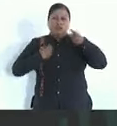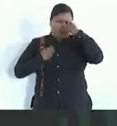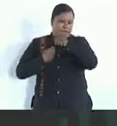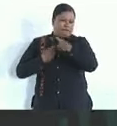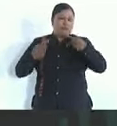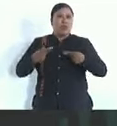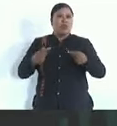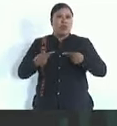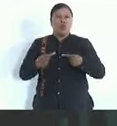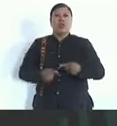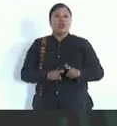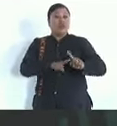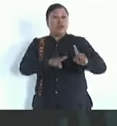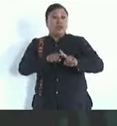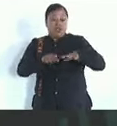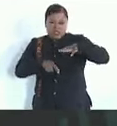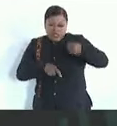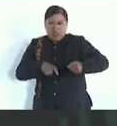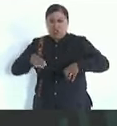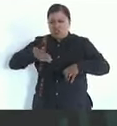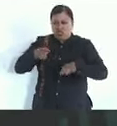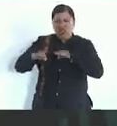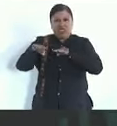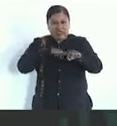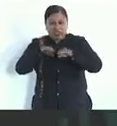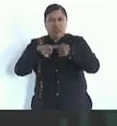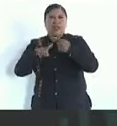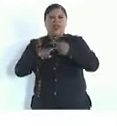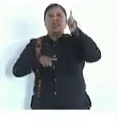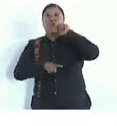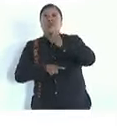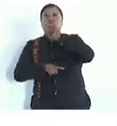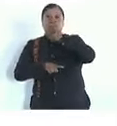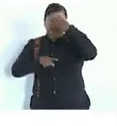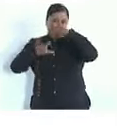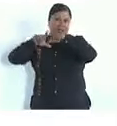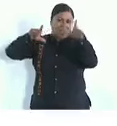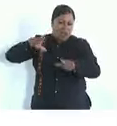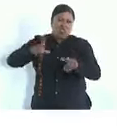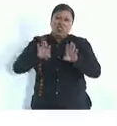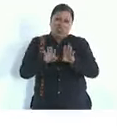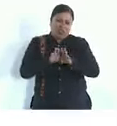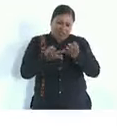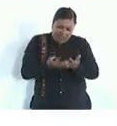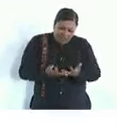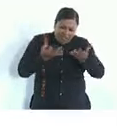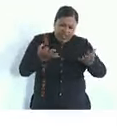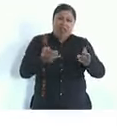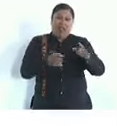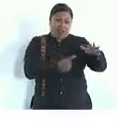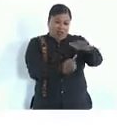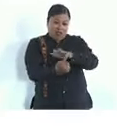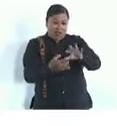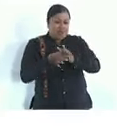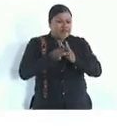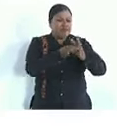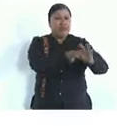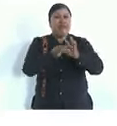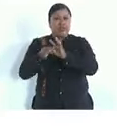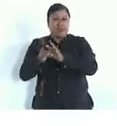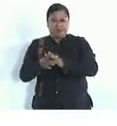tramo construido lleva el esfuerzo de manos mexicanas que valoran la tierra y la unión de las comunidades.